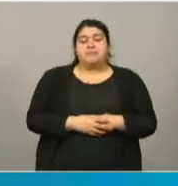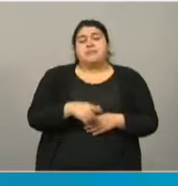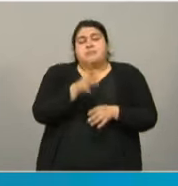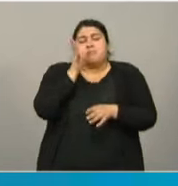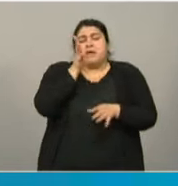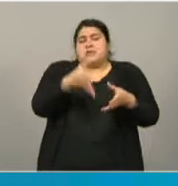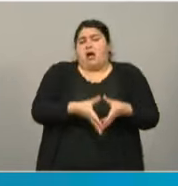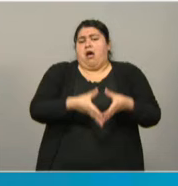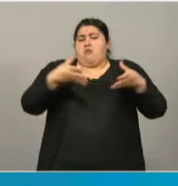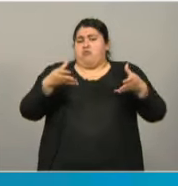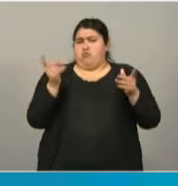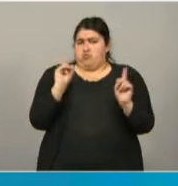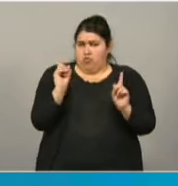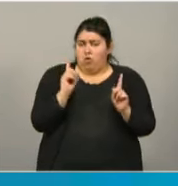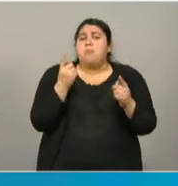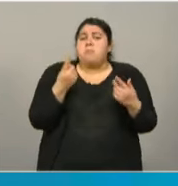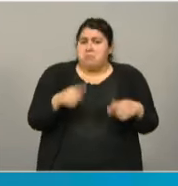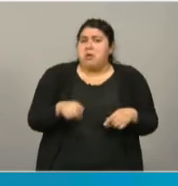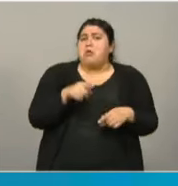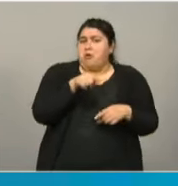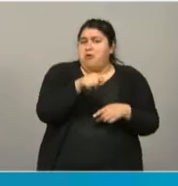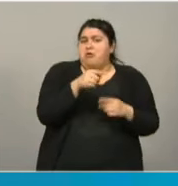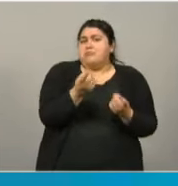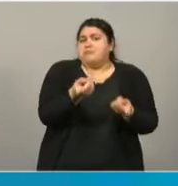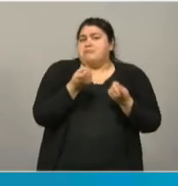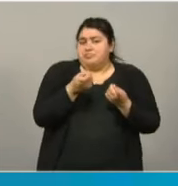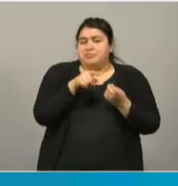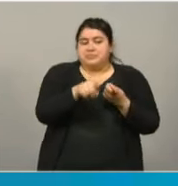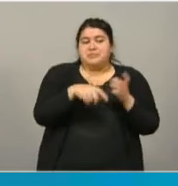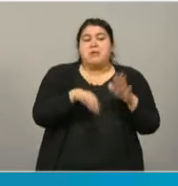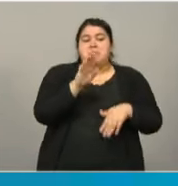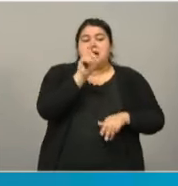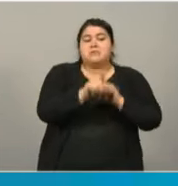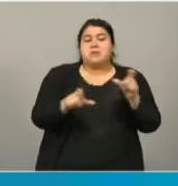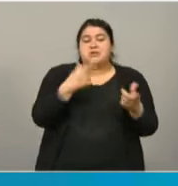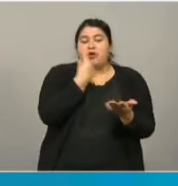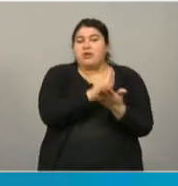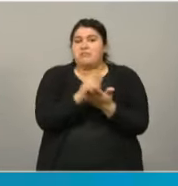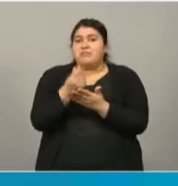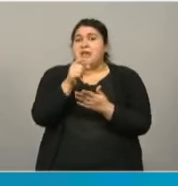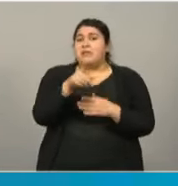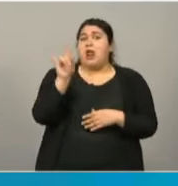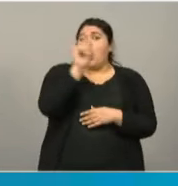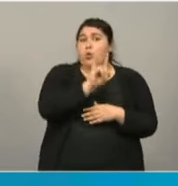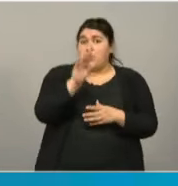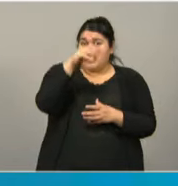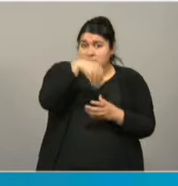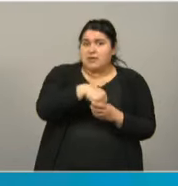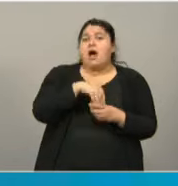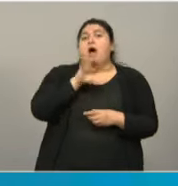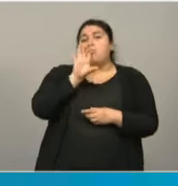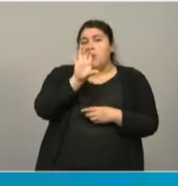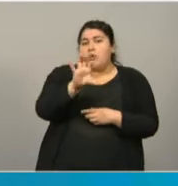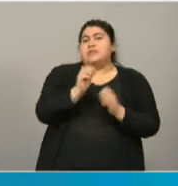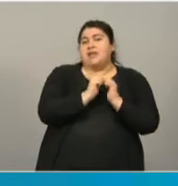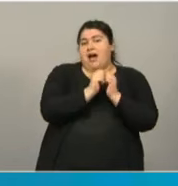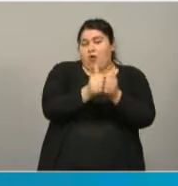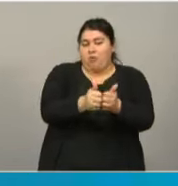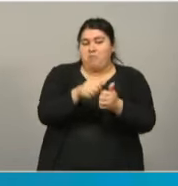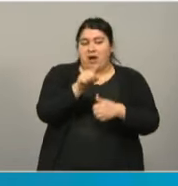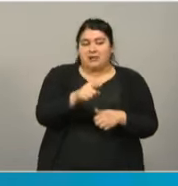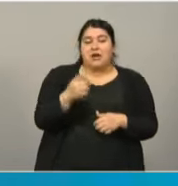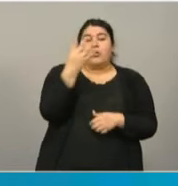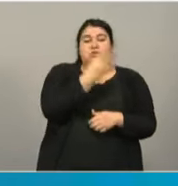abultado en cantidad de beneficiarios pero que tiene que ver con con los residentes estudiantiles y universitarios que la provincia acompaña son